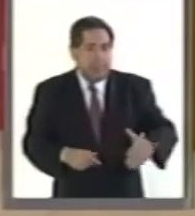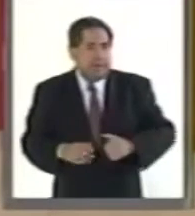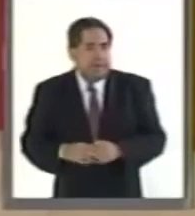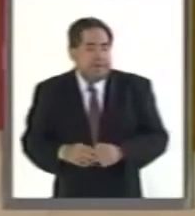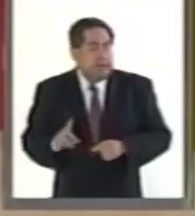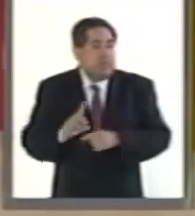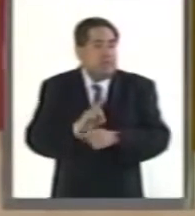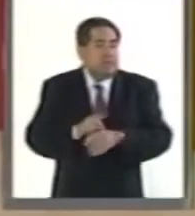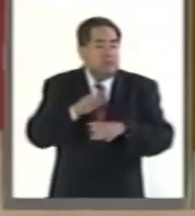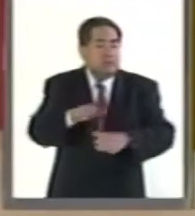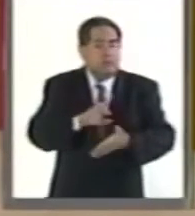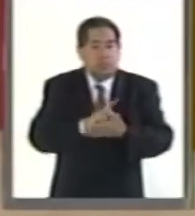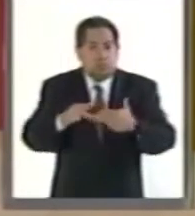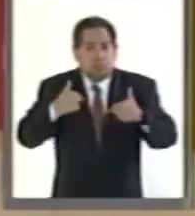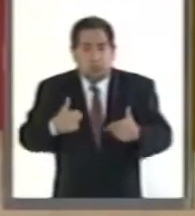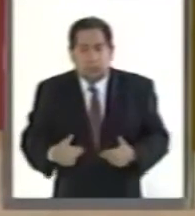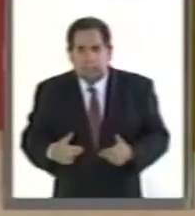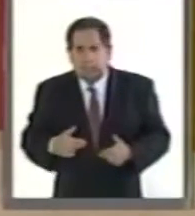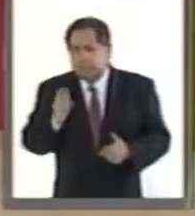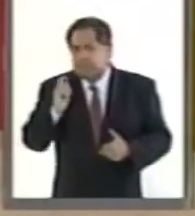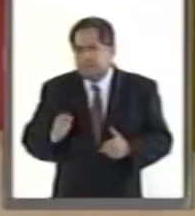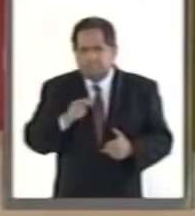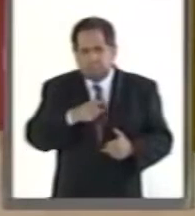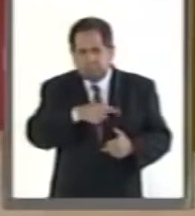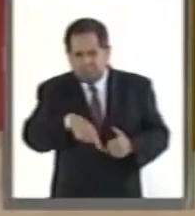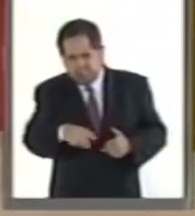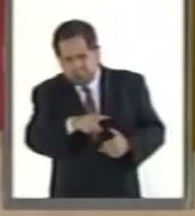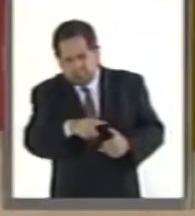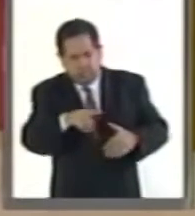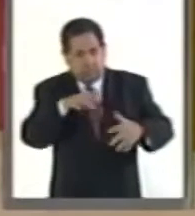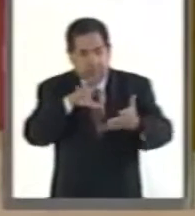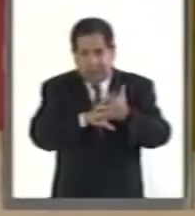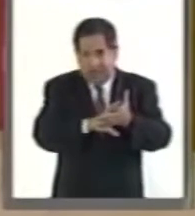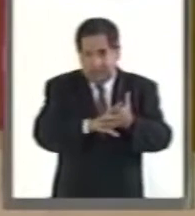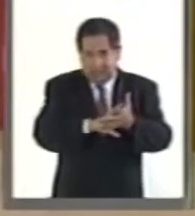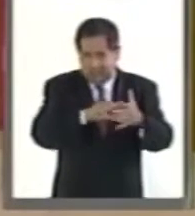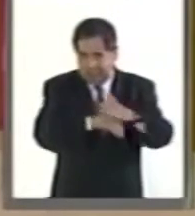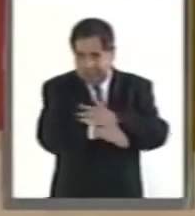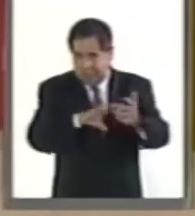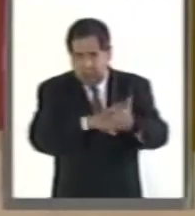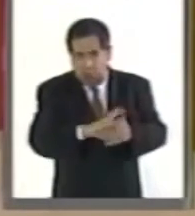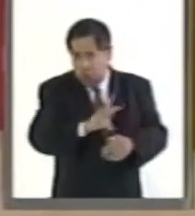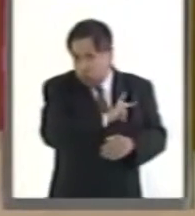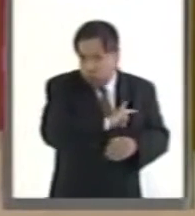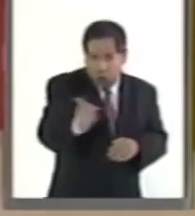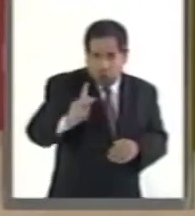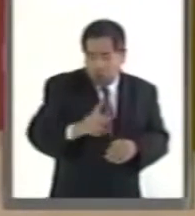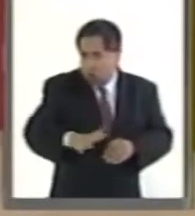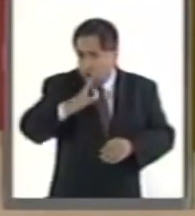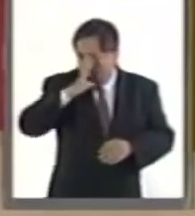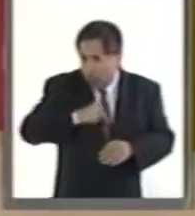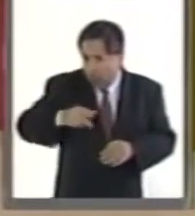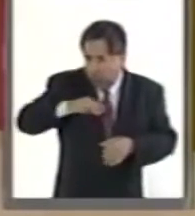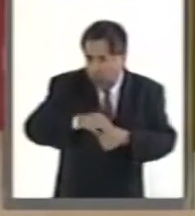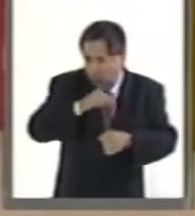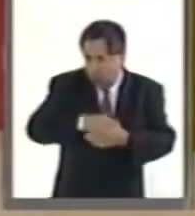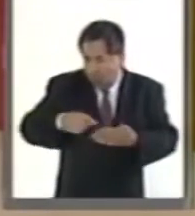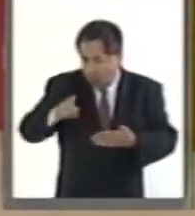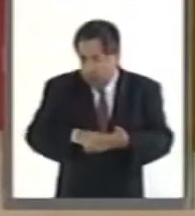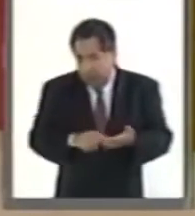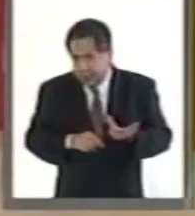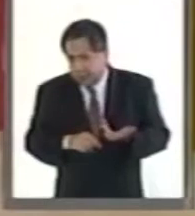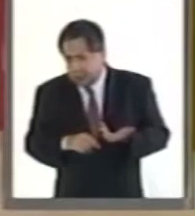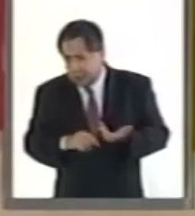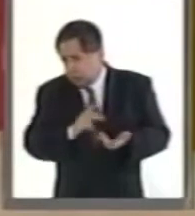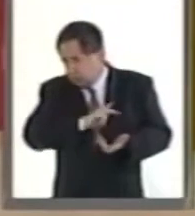consideramos que no toda conducta que merezca prisión preventiva justifica una pena para